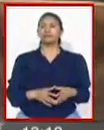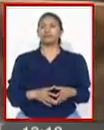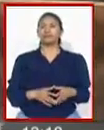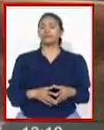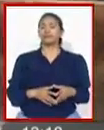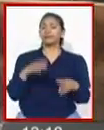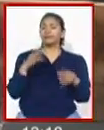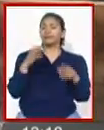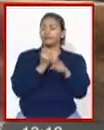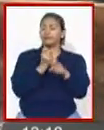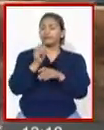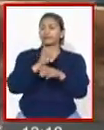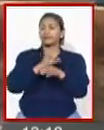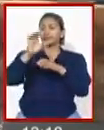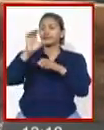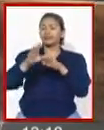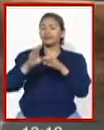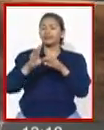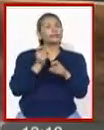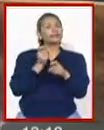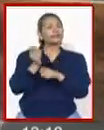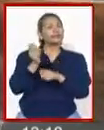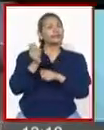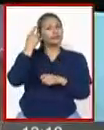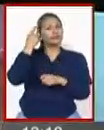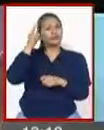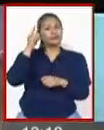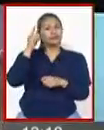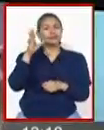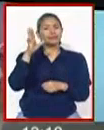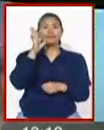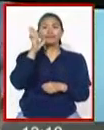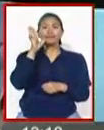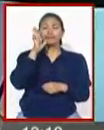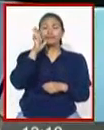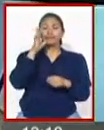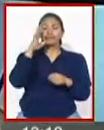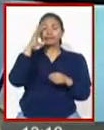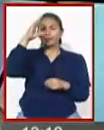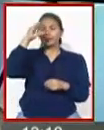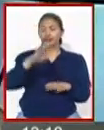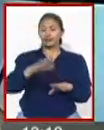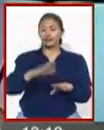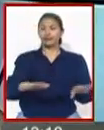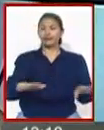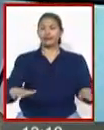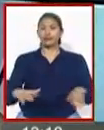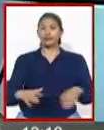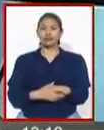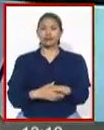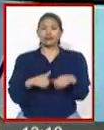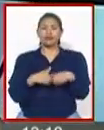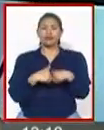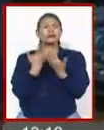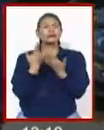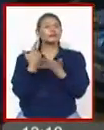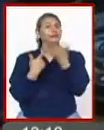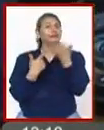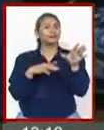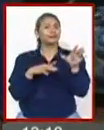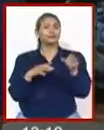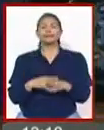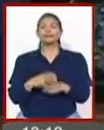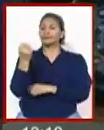un perjuicio total. Perjuicio para, mire usted, madres con niños pequeños, pero no, ¿cómo van a hacer eso, no?